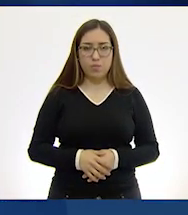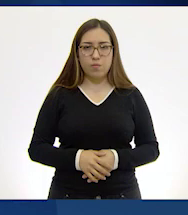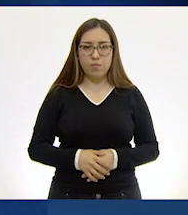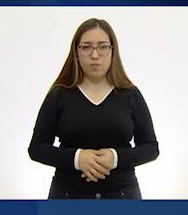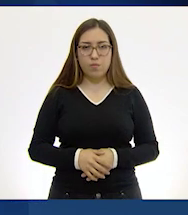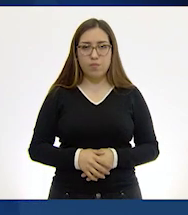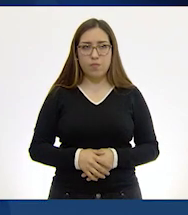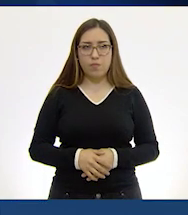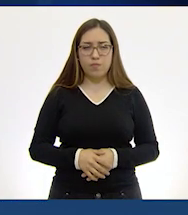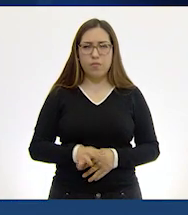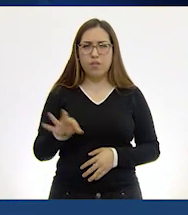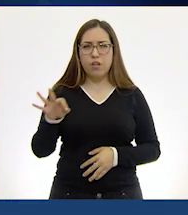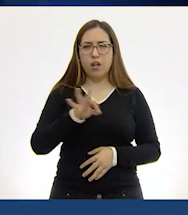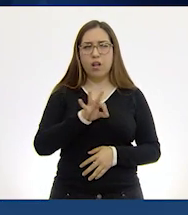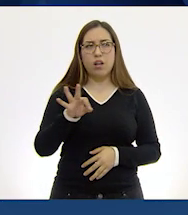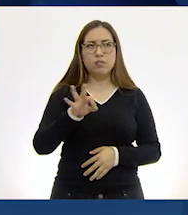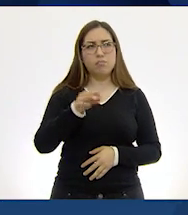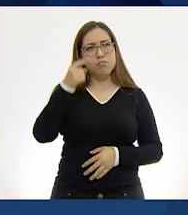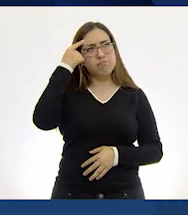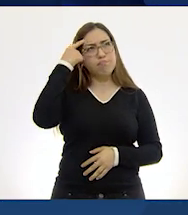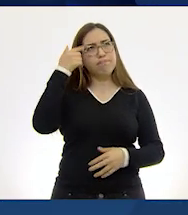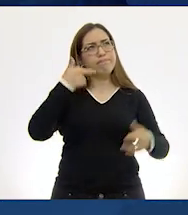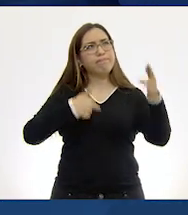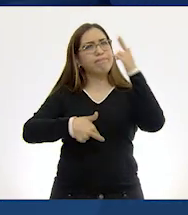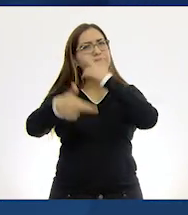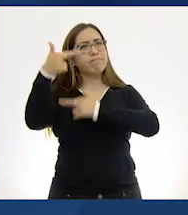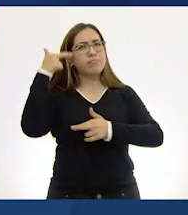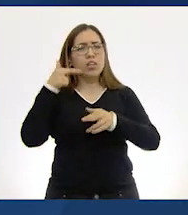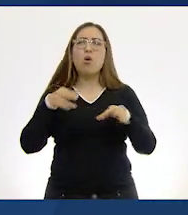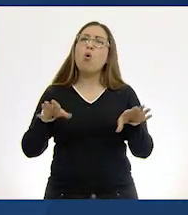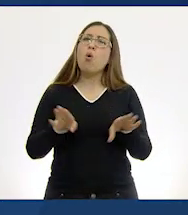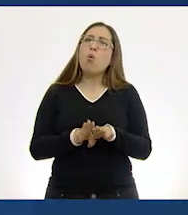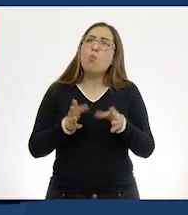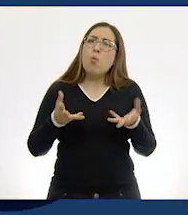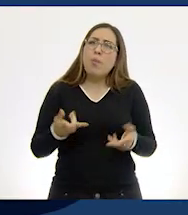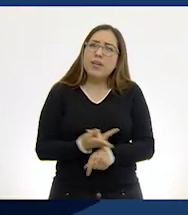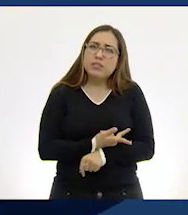Pero retrocedamos un paso. ¿Cómo llegamos a este punto?